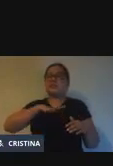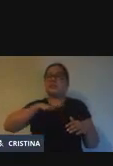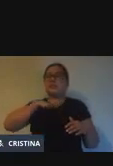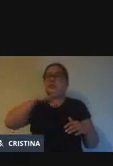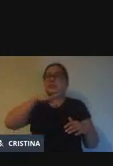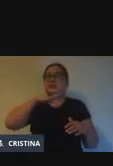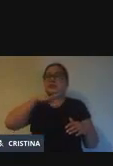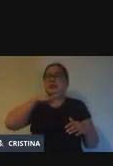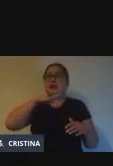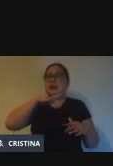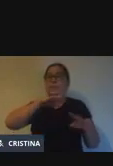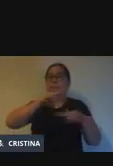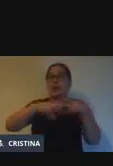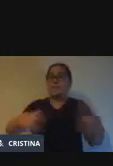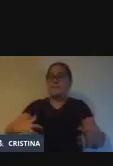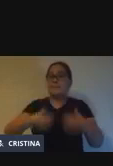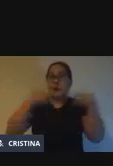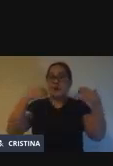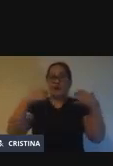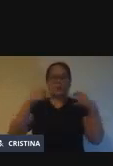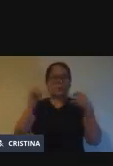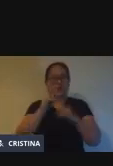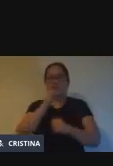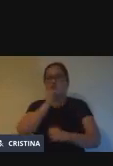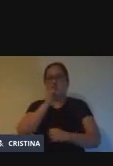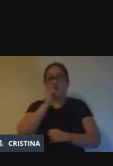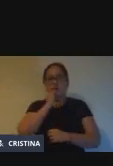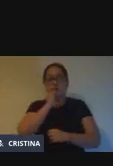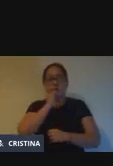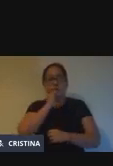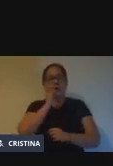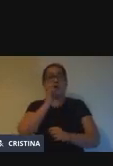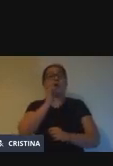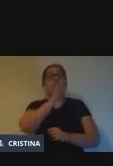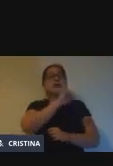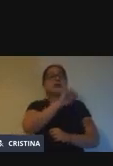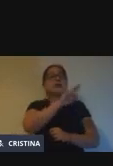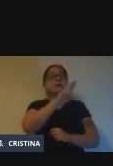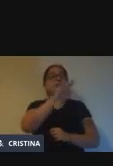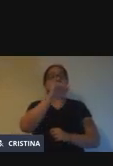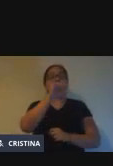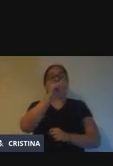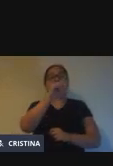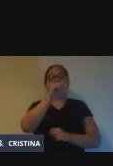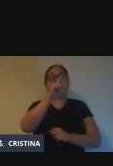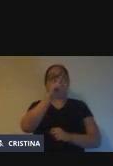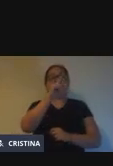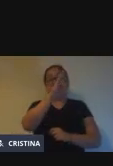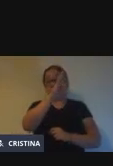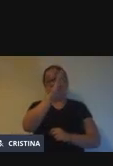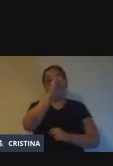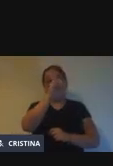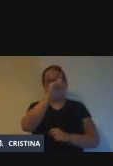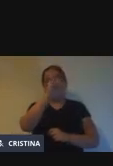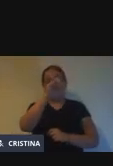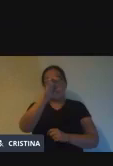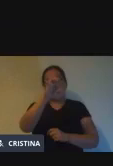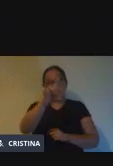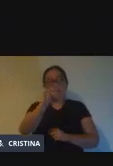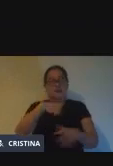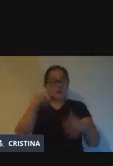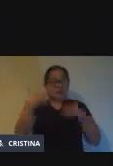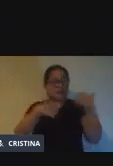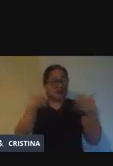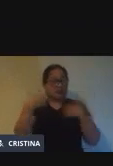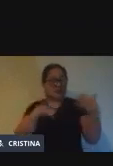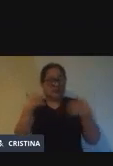ira. La irritabilidad es una emoción, no es un sentimiento, es una emoción.